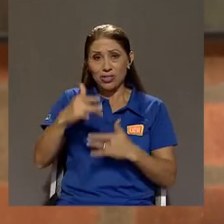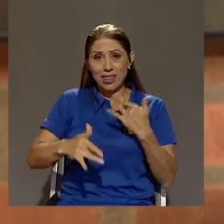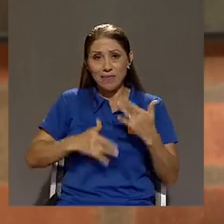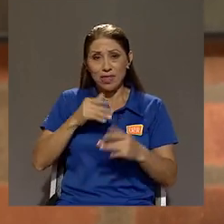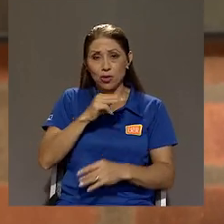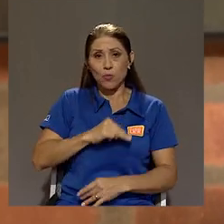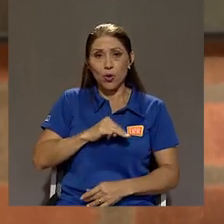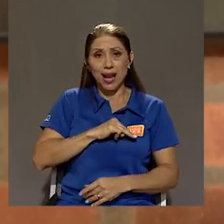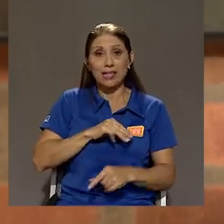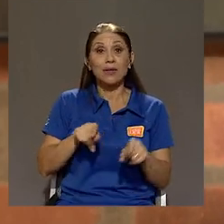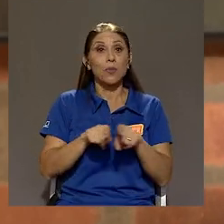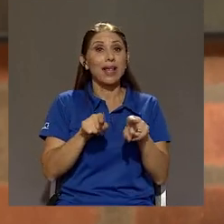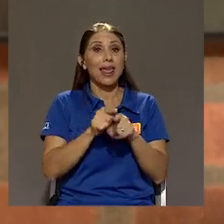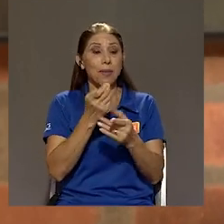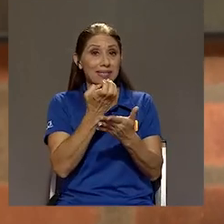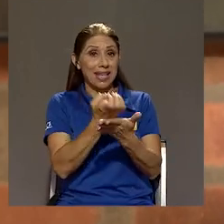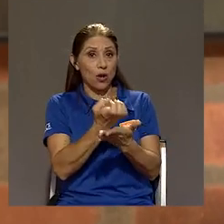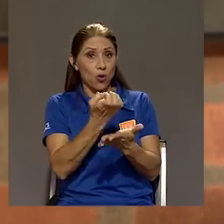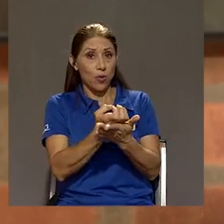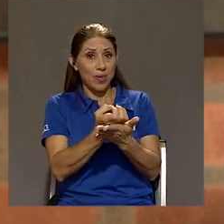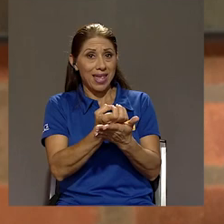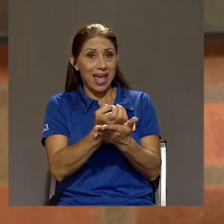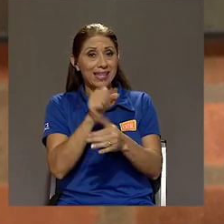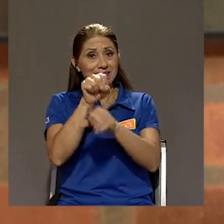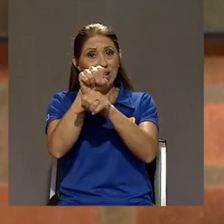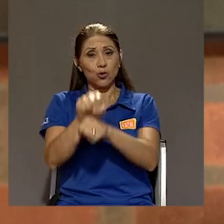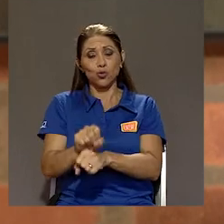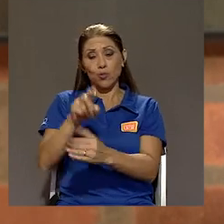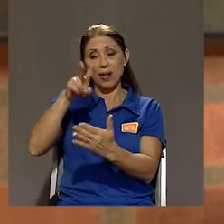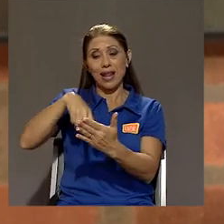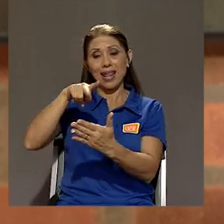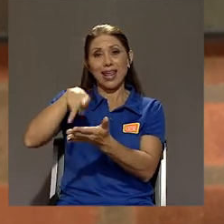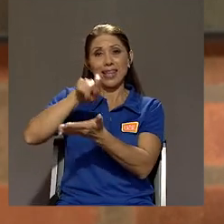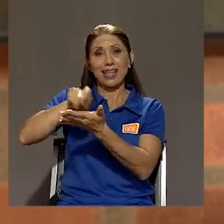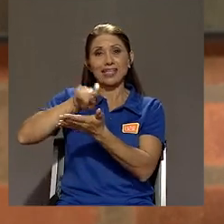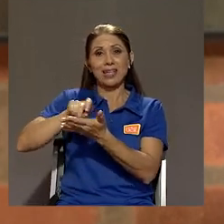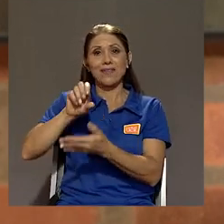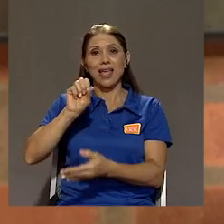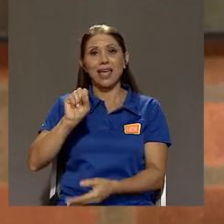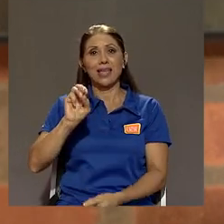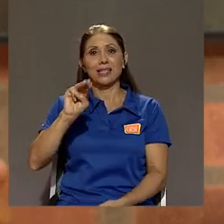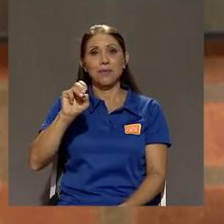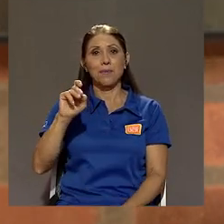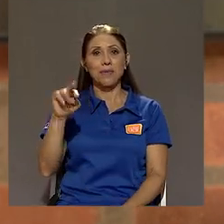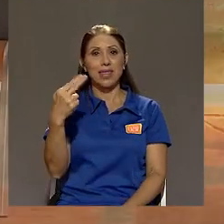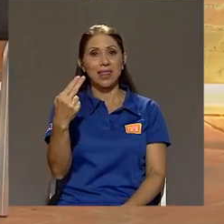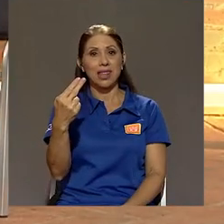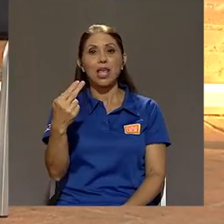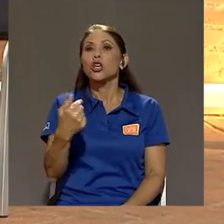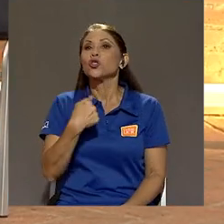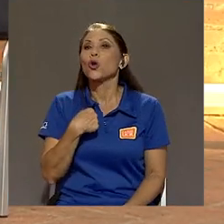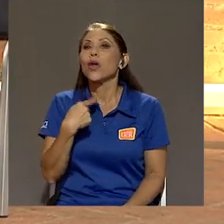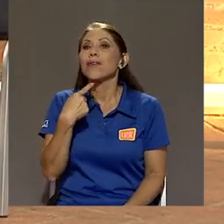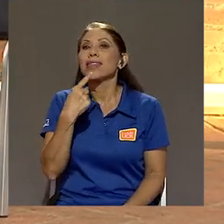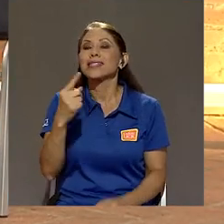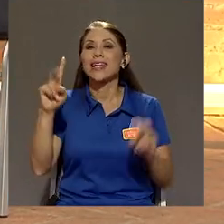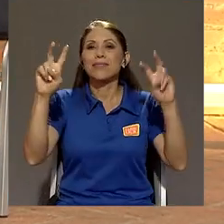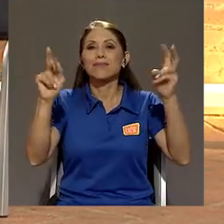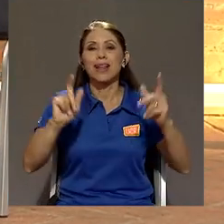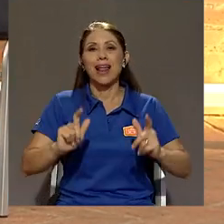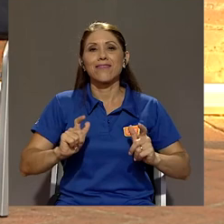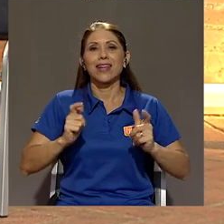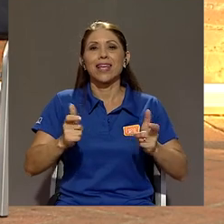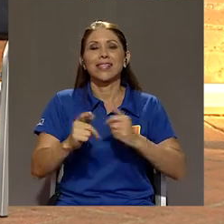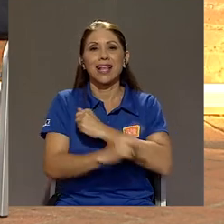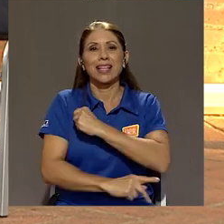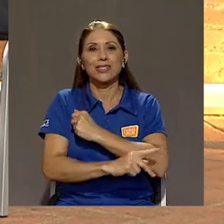economía, lo que suele leerse de Smith, iba a decir, es la riqueza de las naciones. En realidad son un par de capitulitos